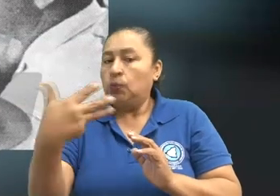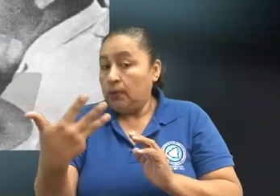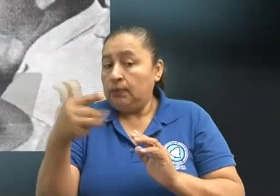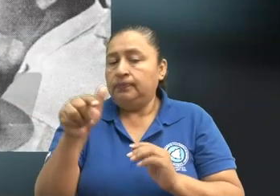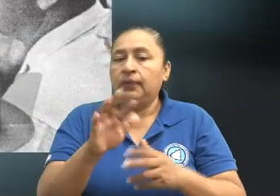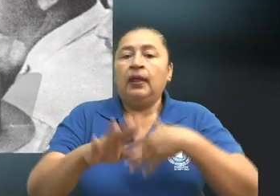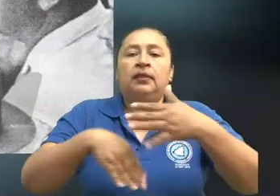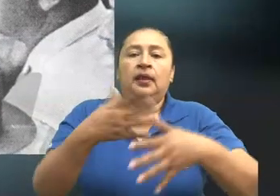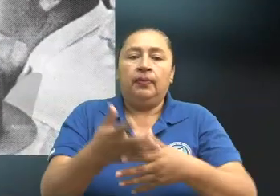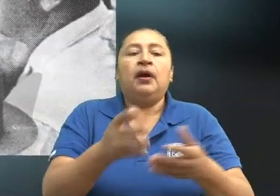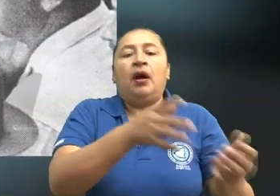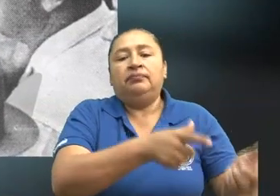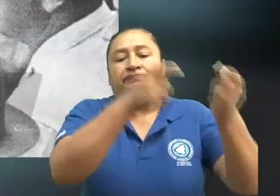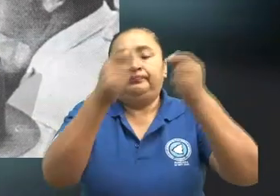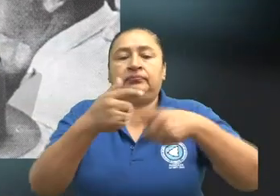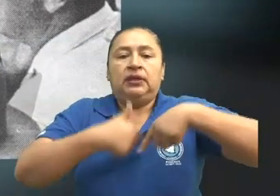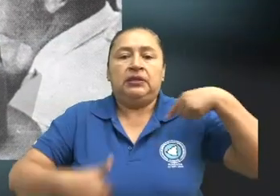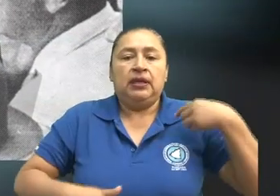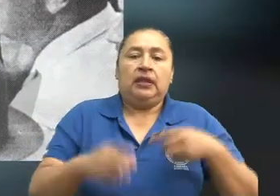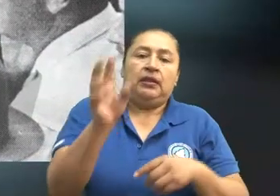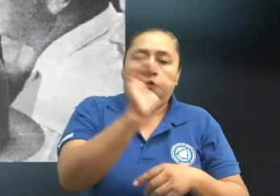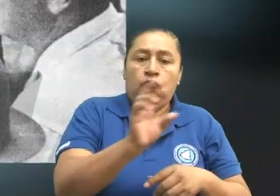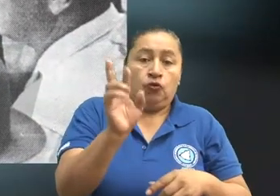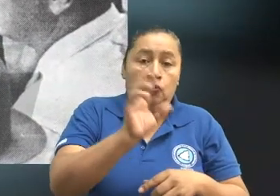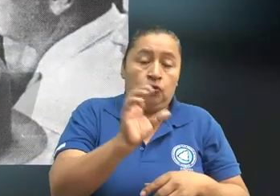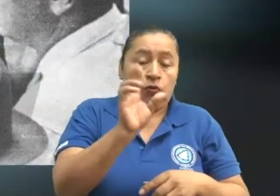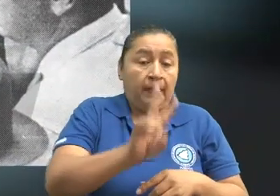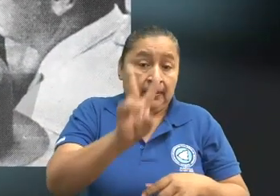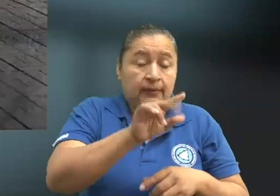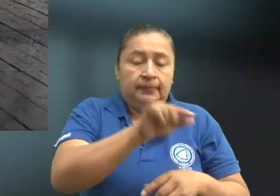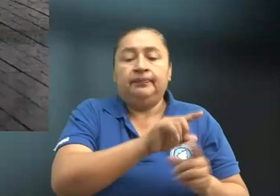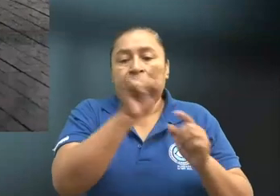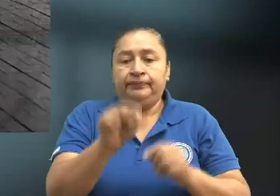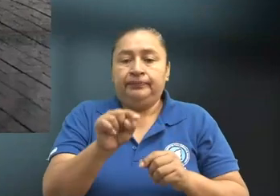en 1909. Luego se instalan los conservadores, ¿verdad? Y luego